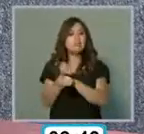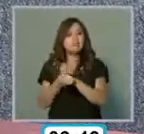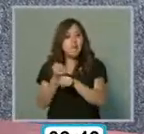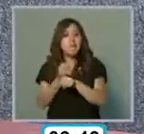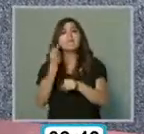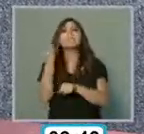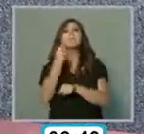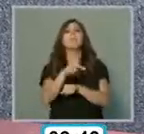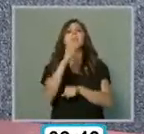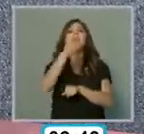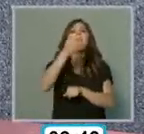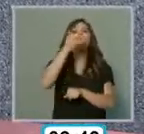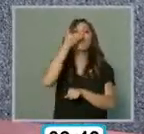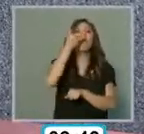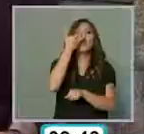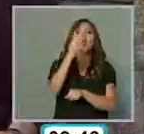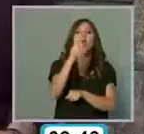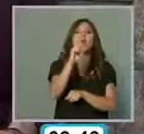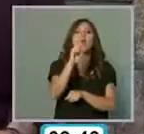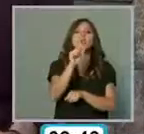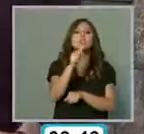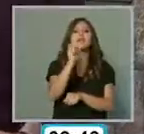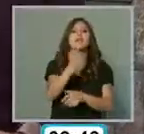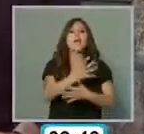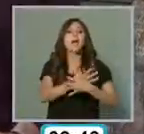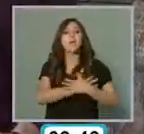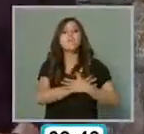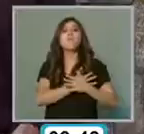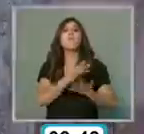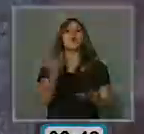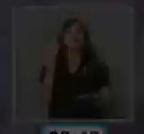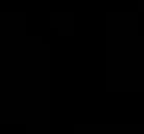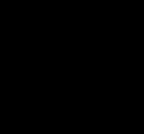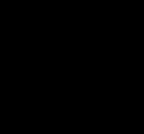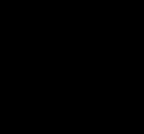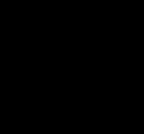flor, como amor, como Qué belleza. bonito, qué padre. Es bonito. Qué buen mensaje, Héctor. Muchísimas gracias Pues por encantado. acompañarnos.